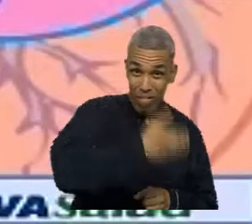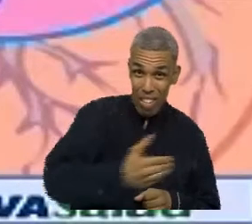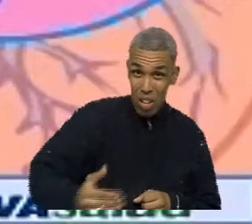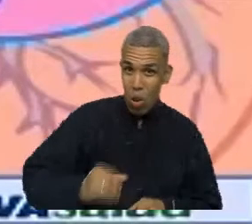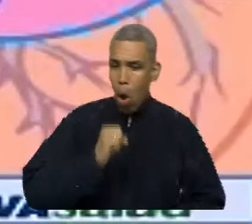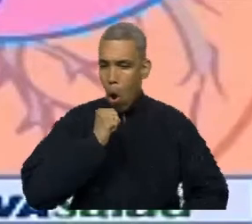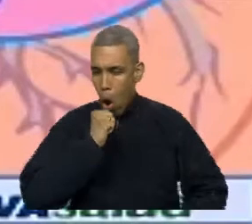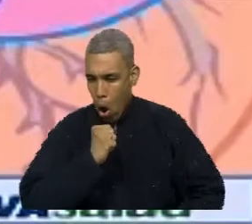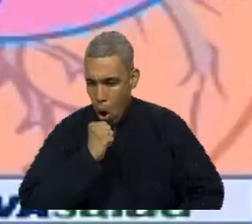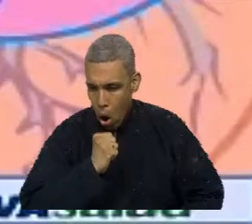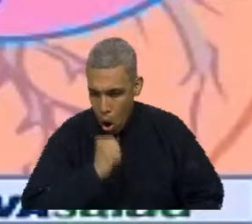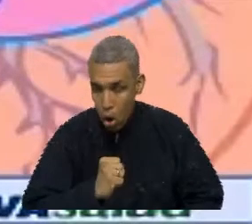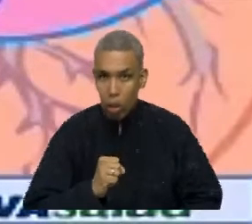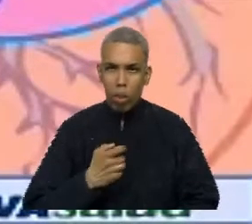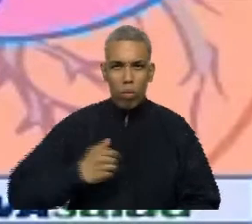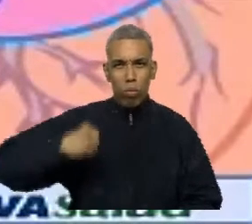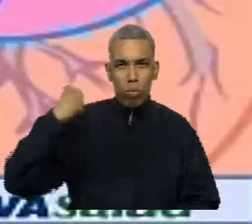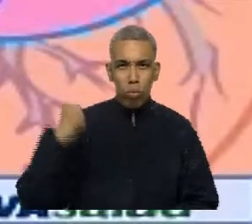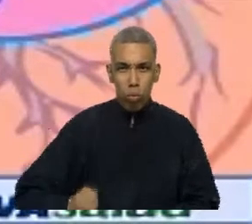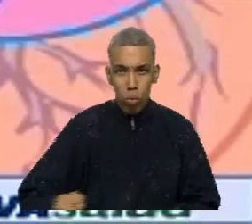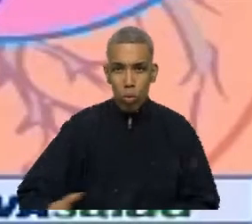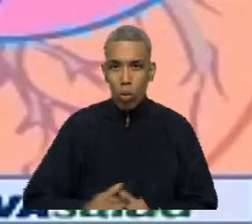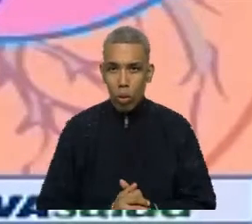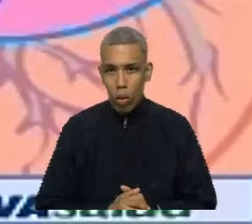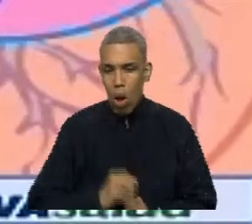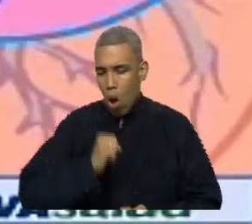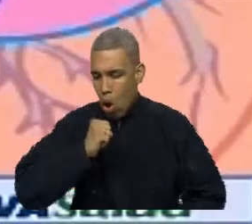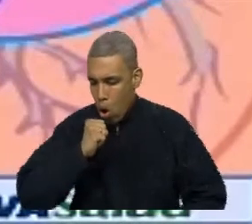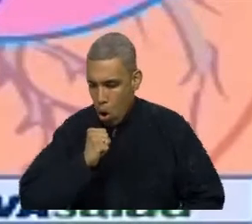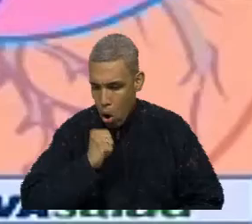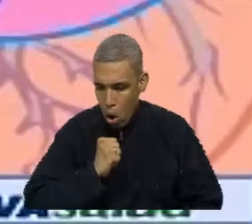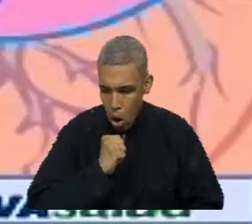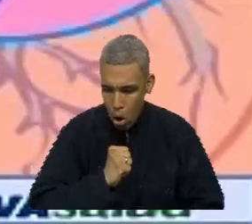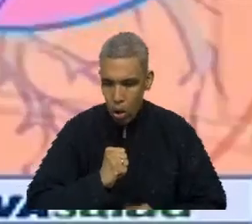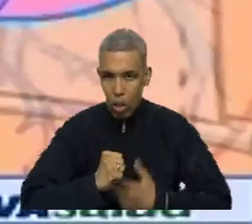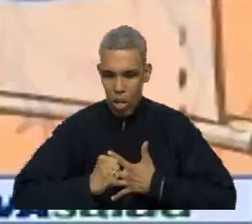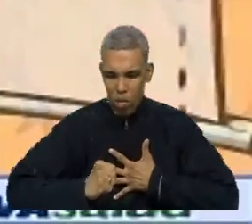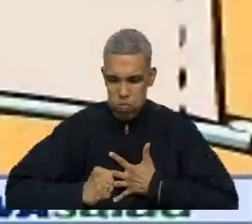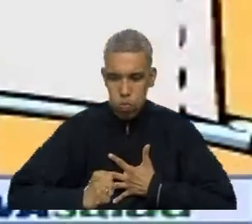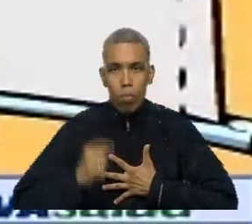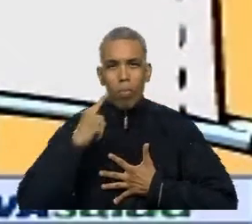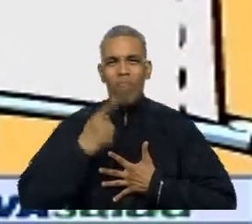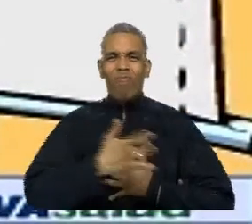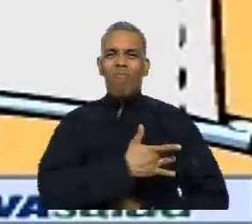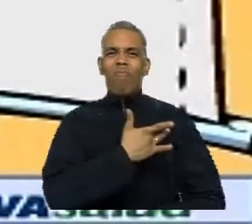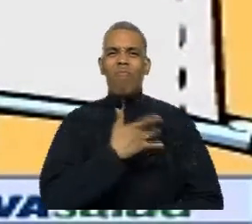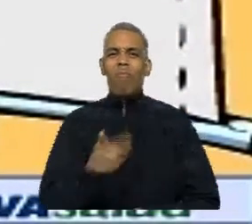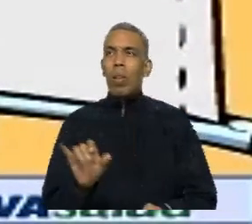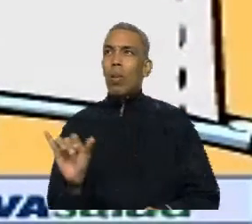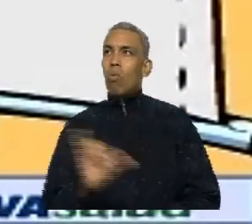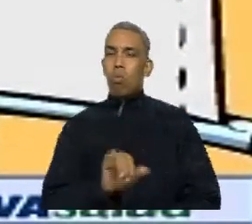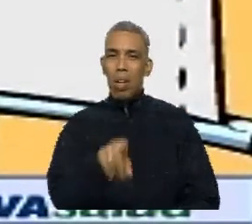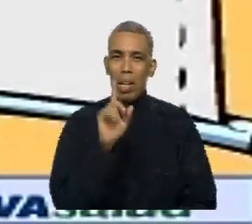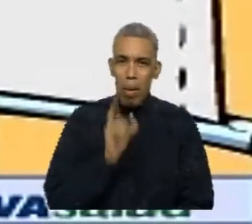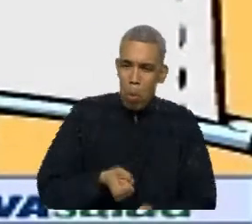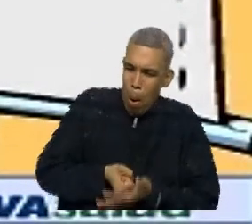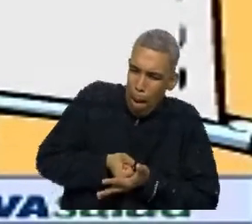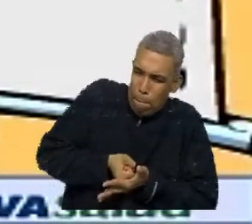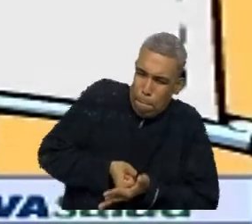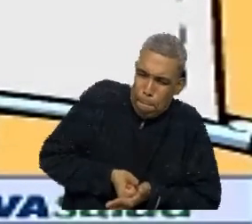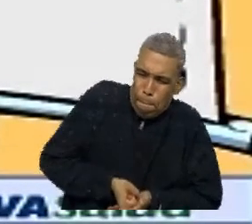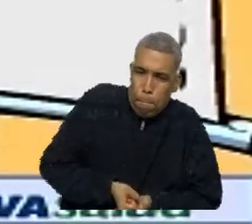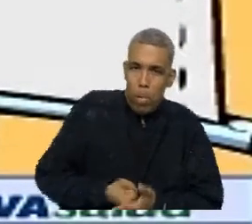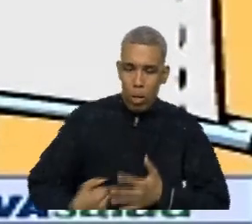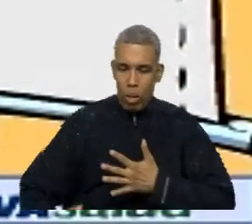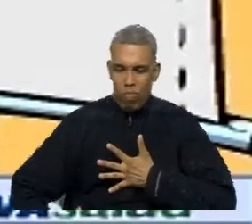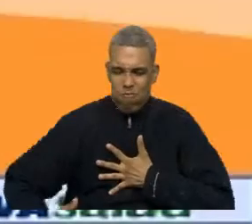ruidosa, escuchándose los típicos pitos con la sensación de presión en el tórax. Cuando acaba el proceso, suele haber tos con moco